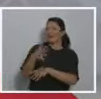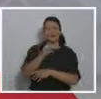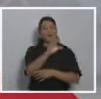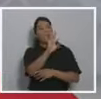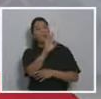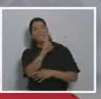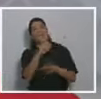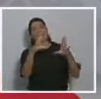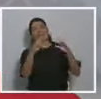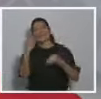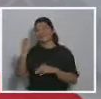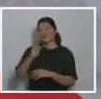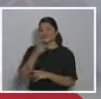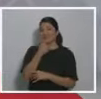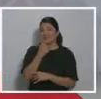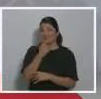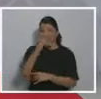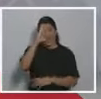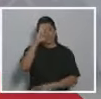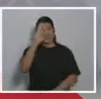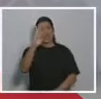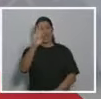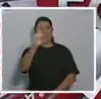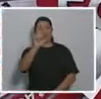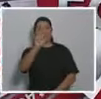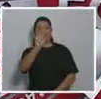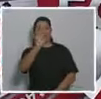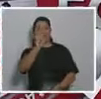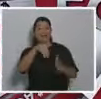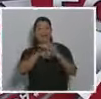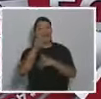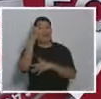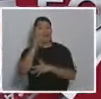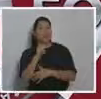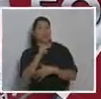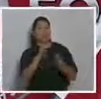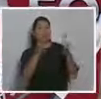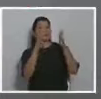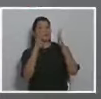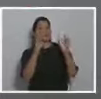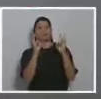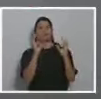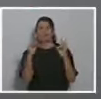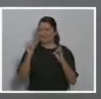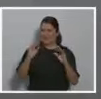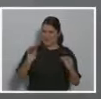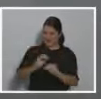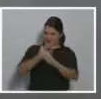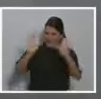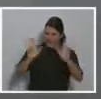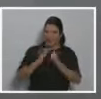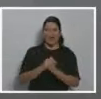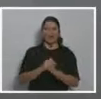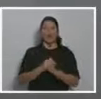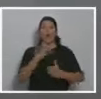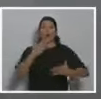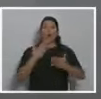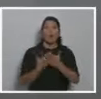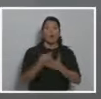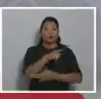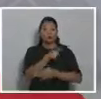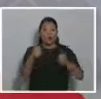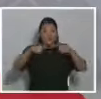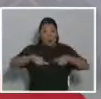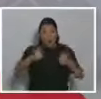por ahí. Saludos, Tati, allá en Limón, que nos atendió muy bien. Claro, claro, por supuesto. Bueno, ¿qué les parece